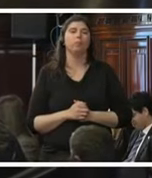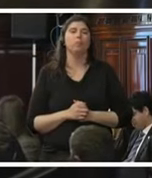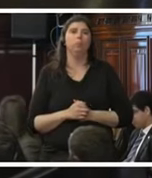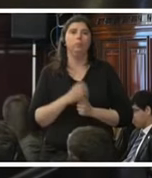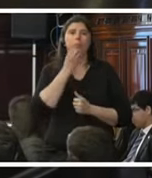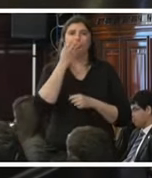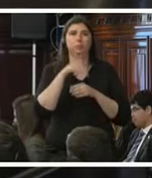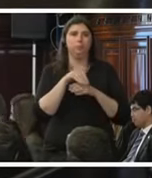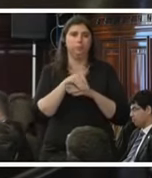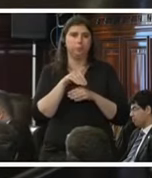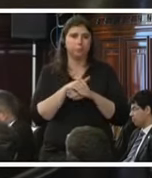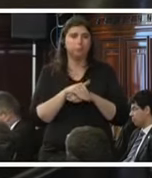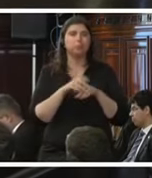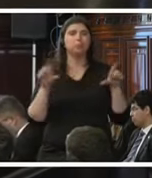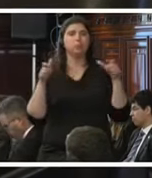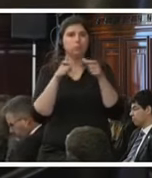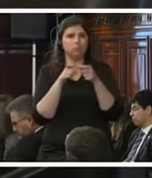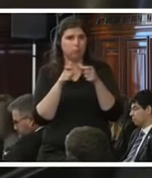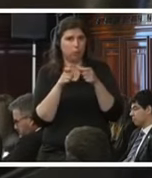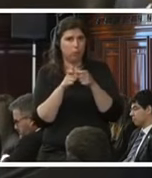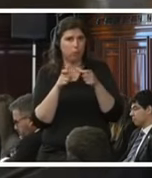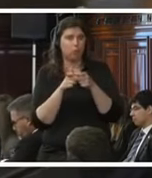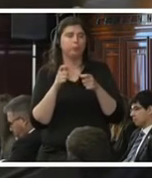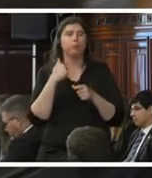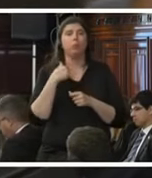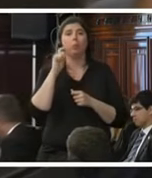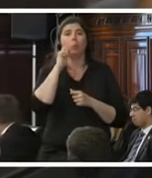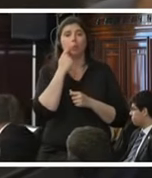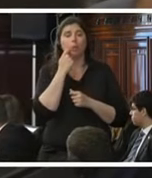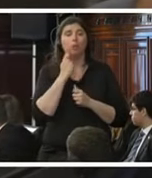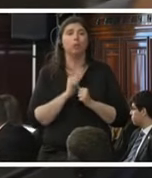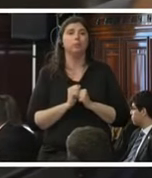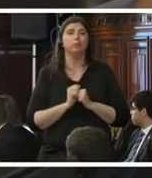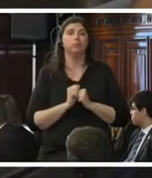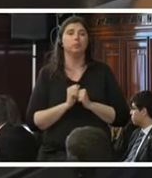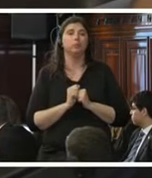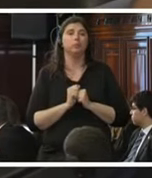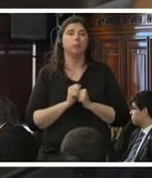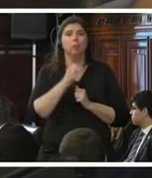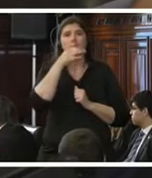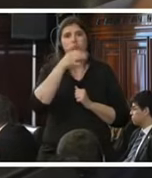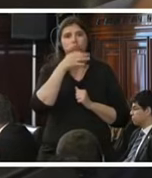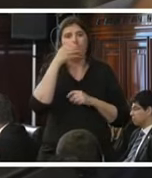Muy buenas tardes, señores comisionados. Me gustaría hacer